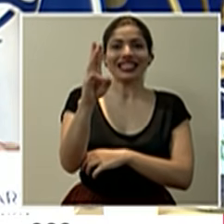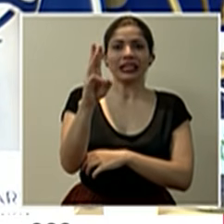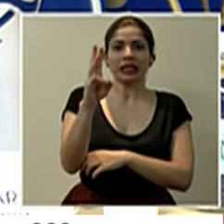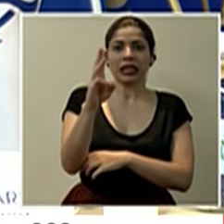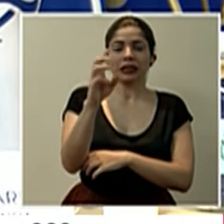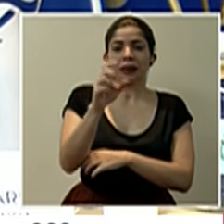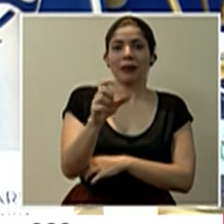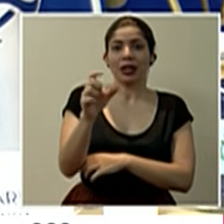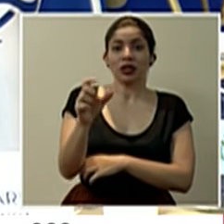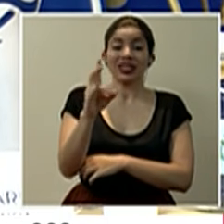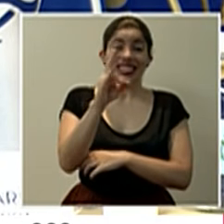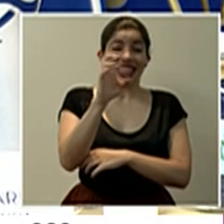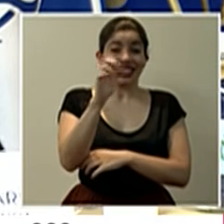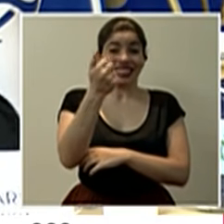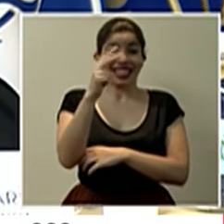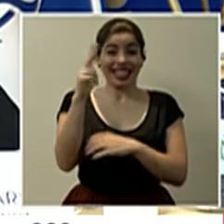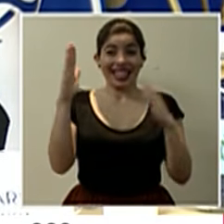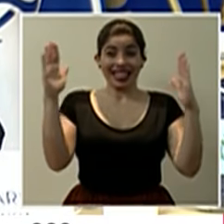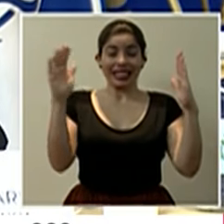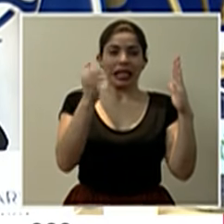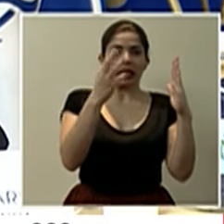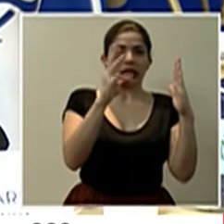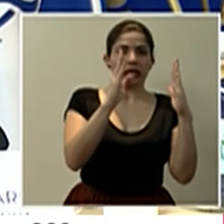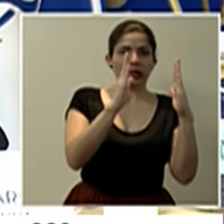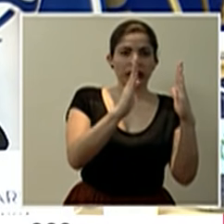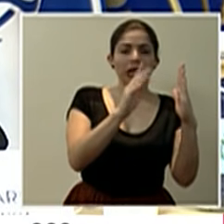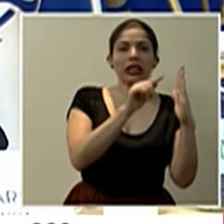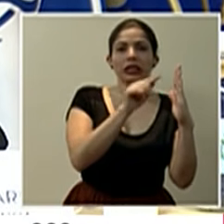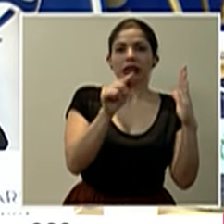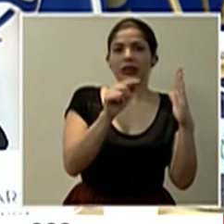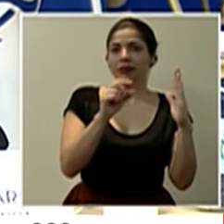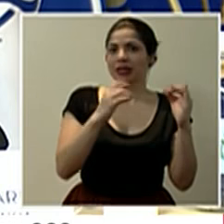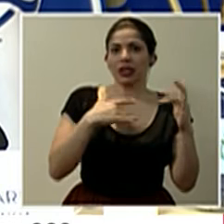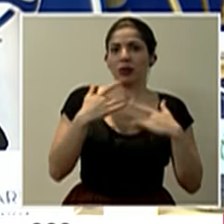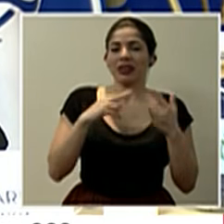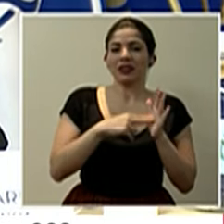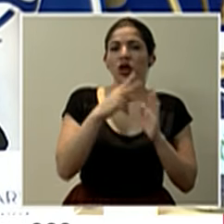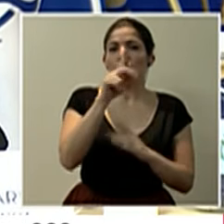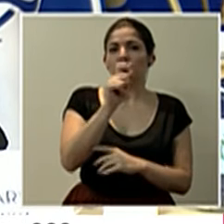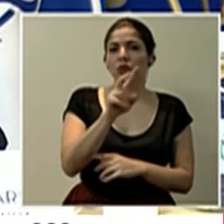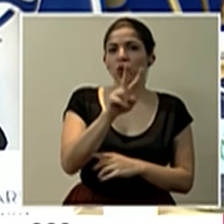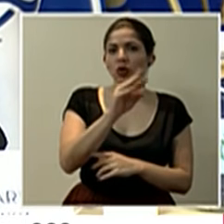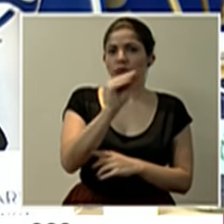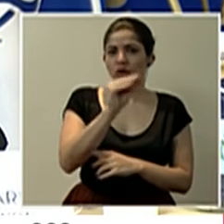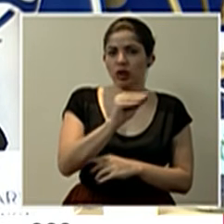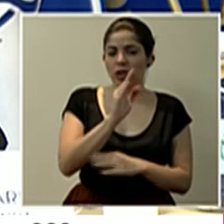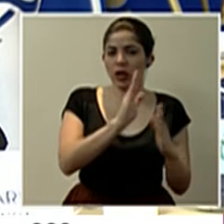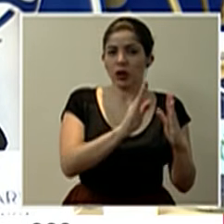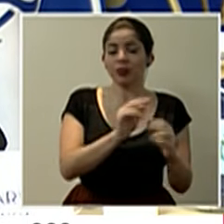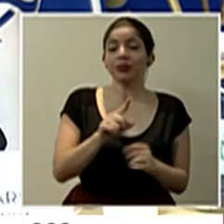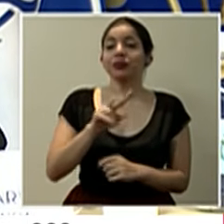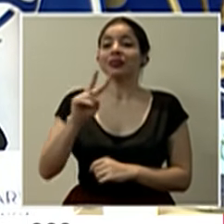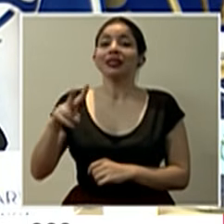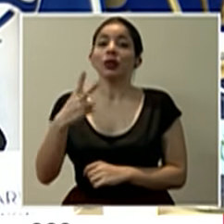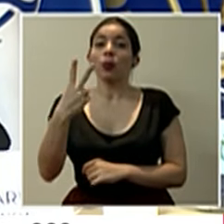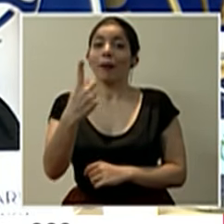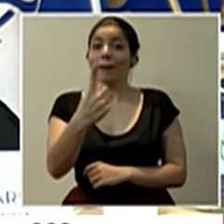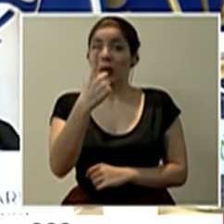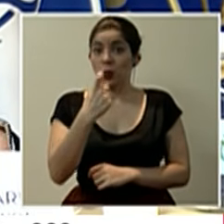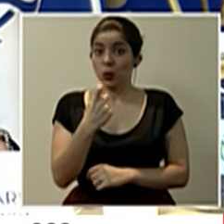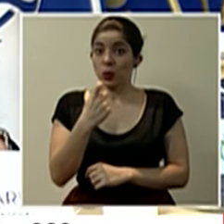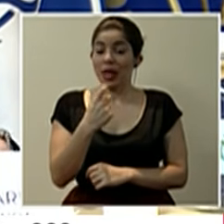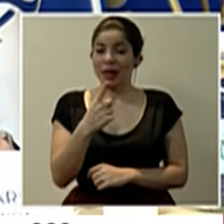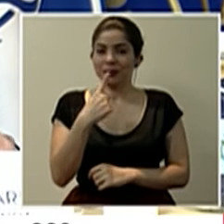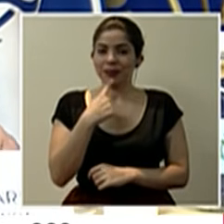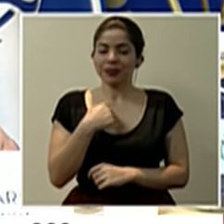casos de los 713 casos totales, lo que significa un 2.2% del total. Y con relación a la segunda pregunta que